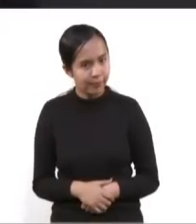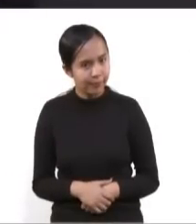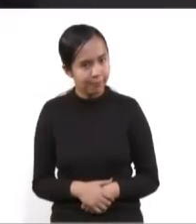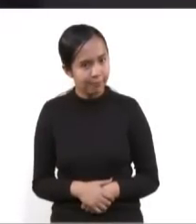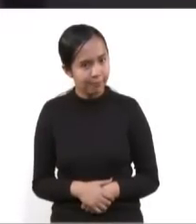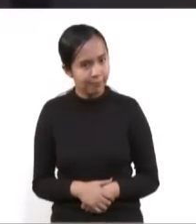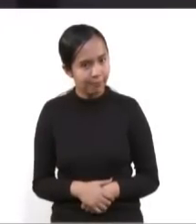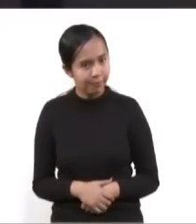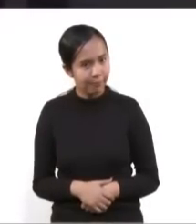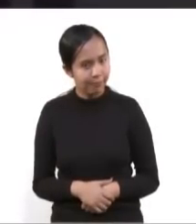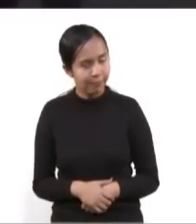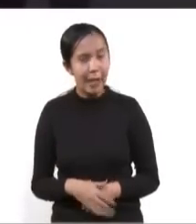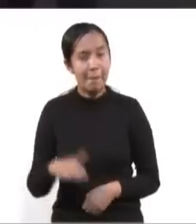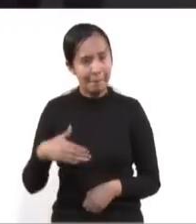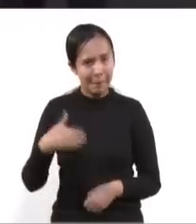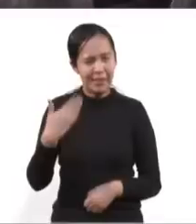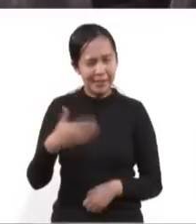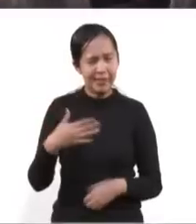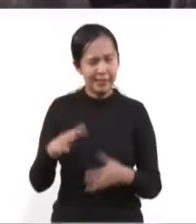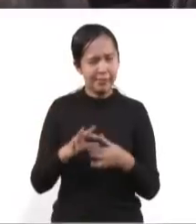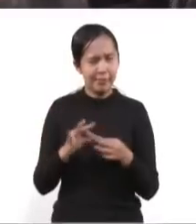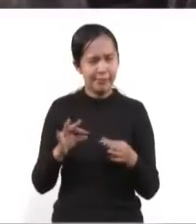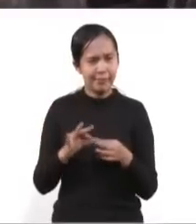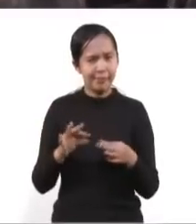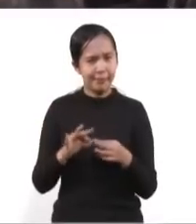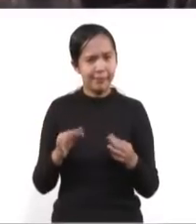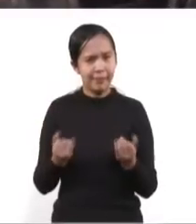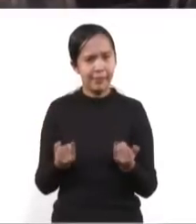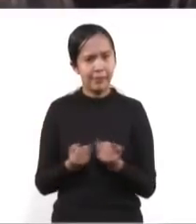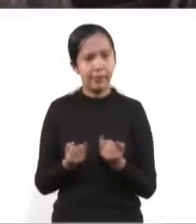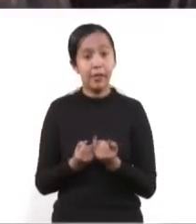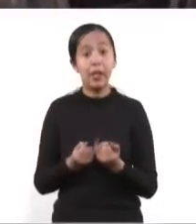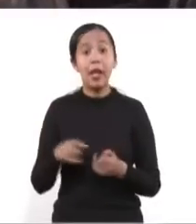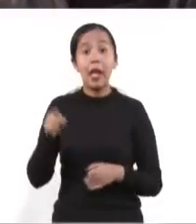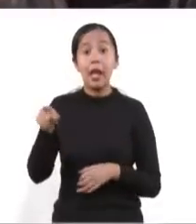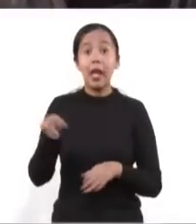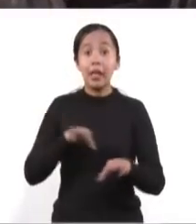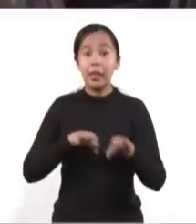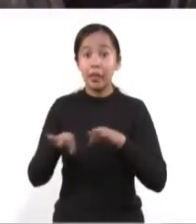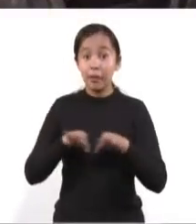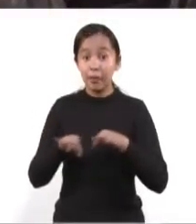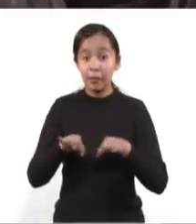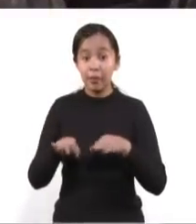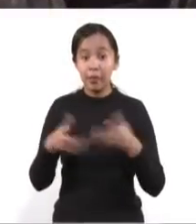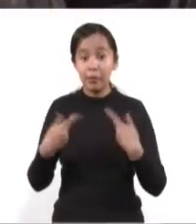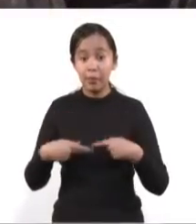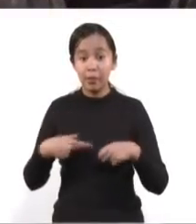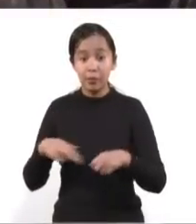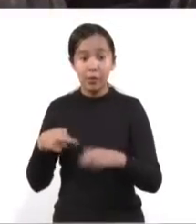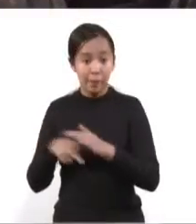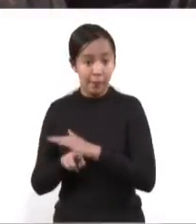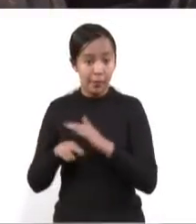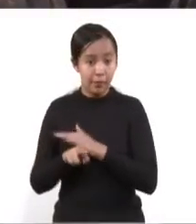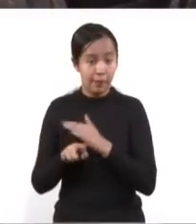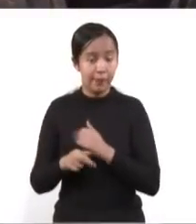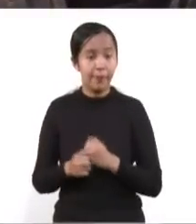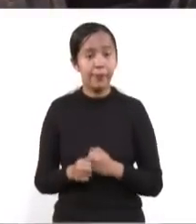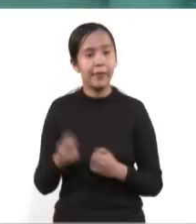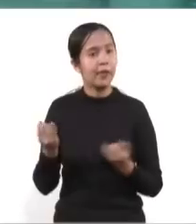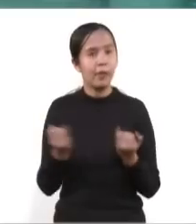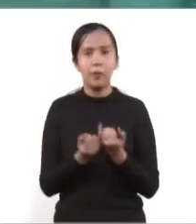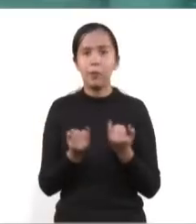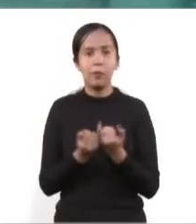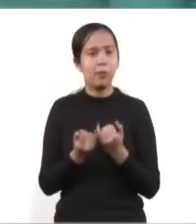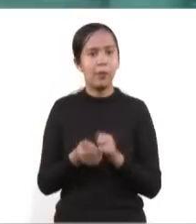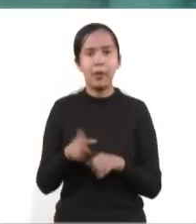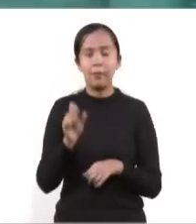También lo diré un poquito más adelante, pero lo digo ahorita, por supuesto, con los trabajadores del metro que han sido clave en la parte del diseño